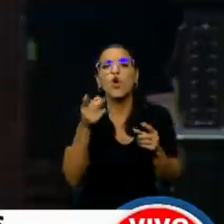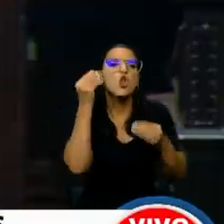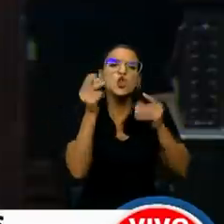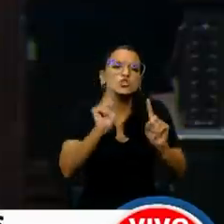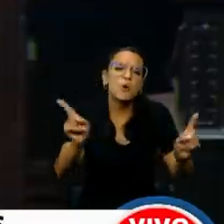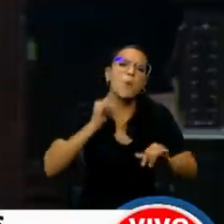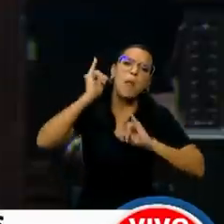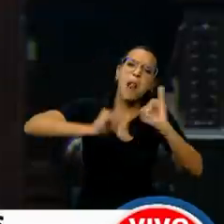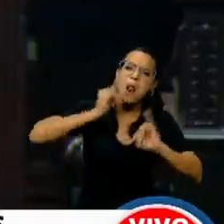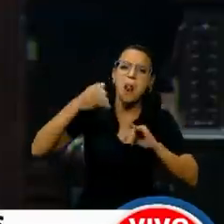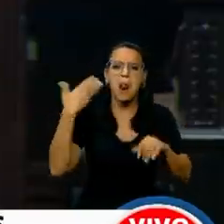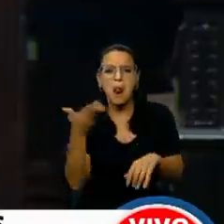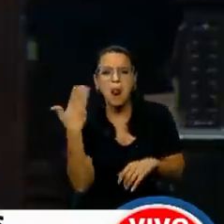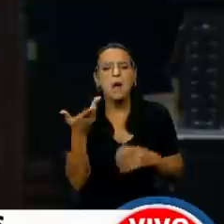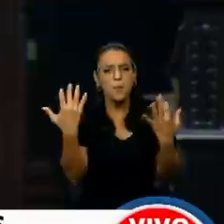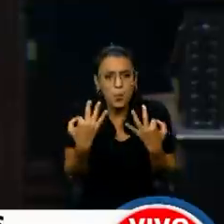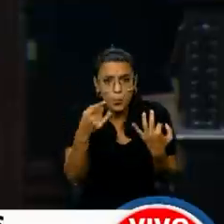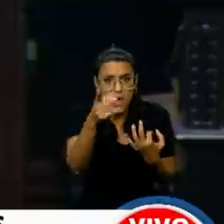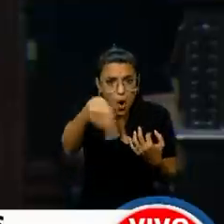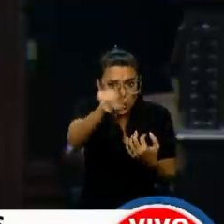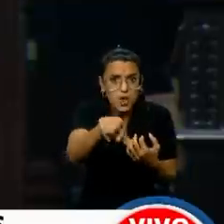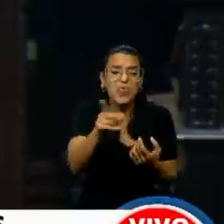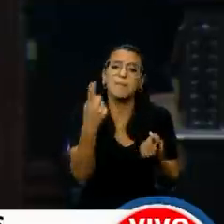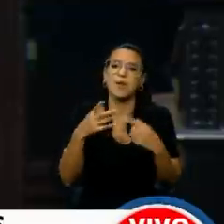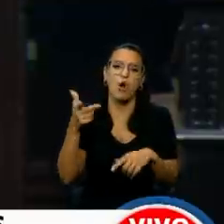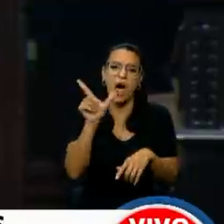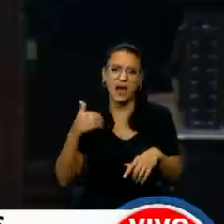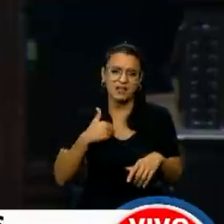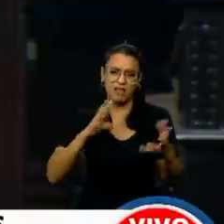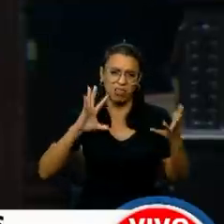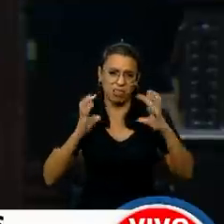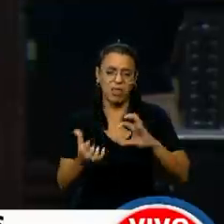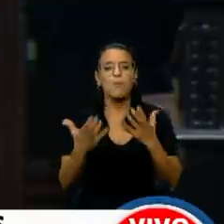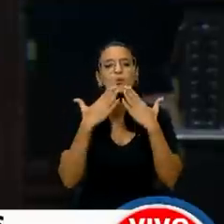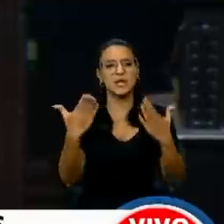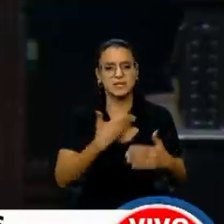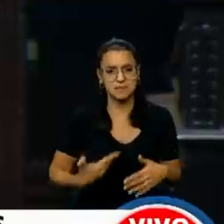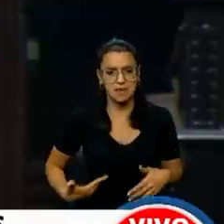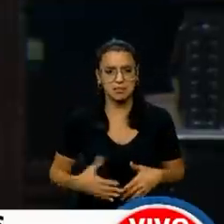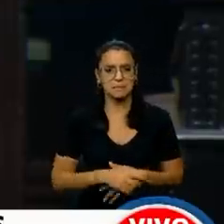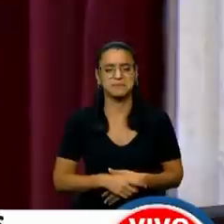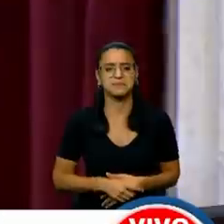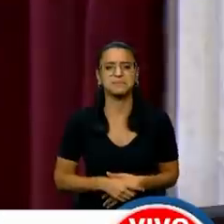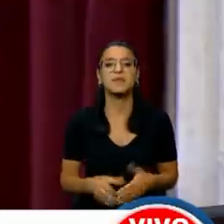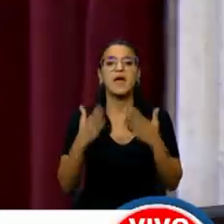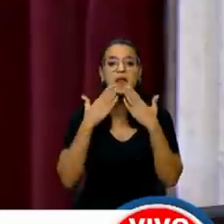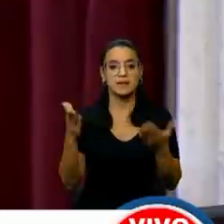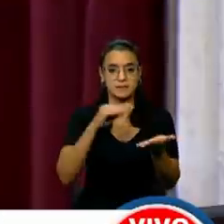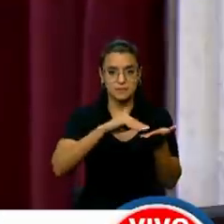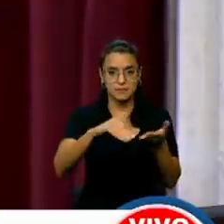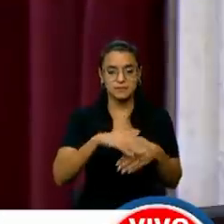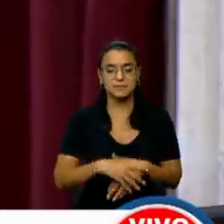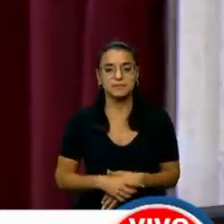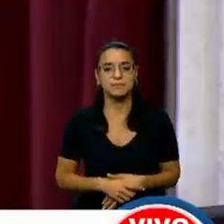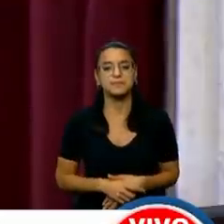tanto por su relato que también le hizo a ustedes pero qué tan mal le hizo a la argentina muchas gracias señor presidente gracia diputado